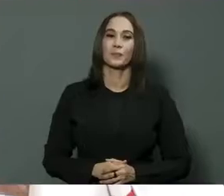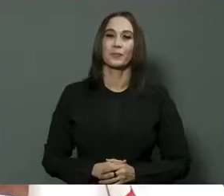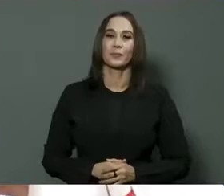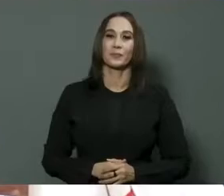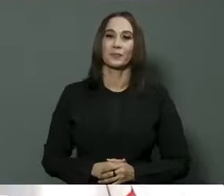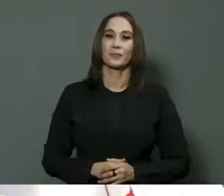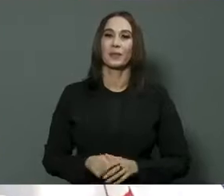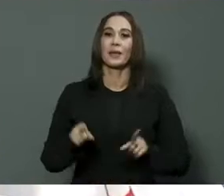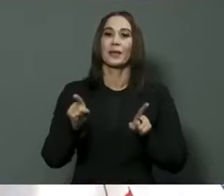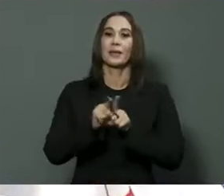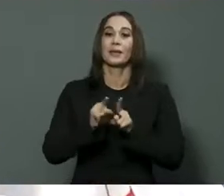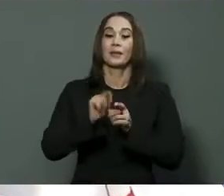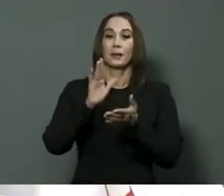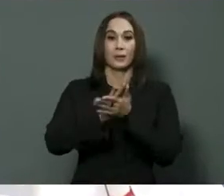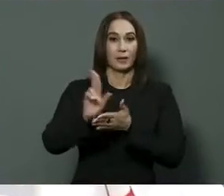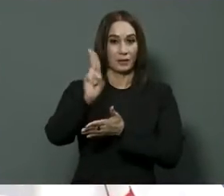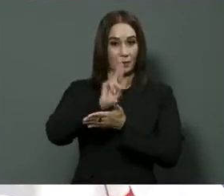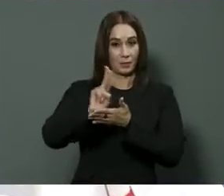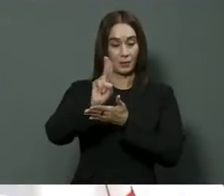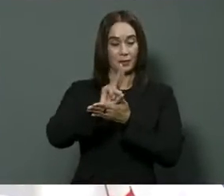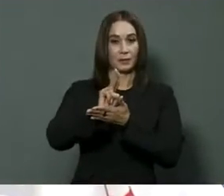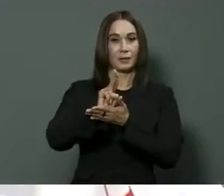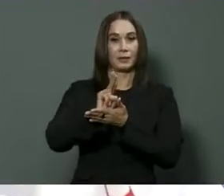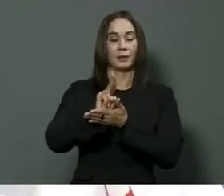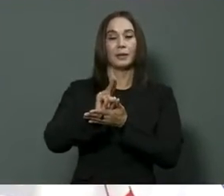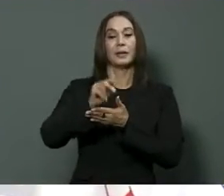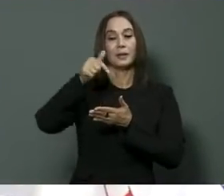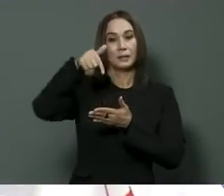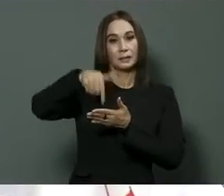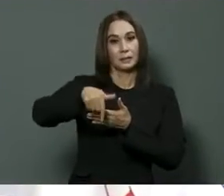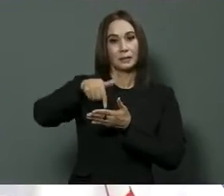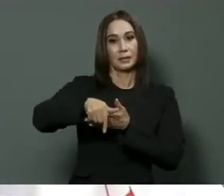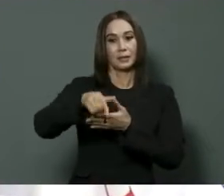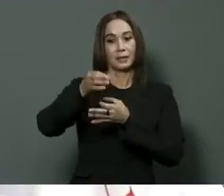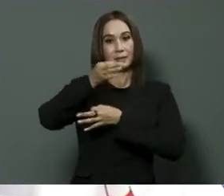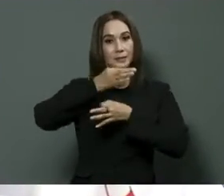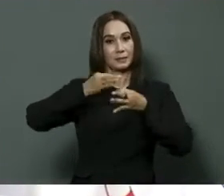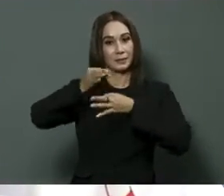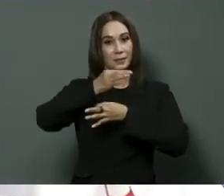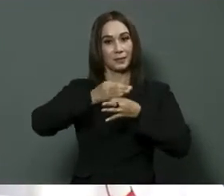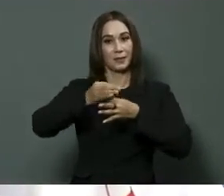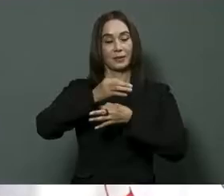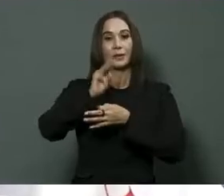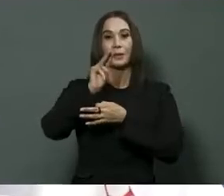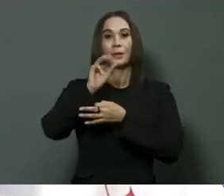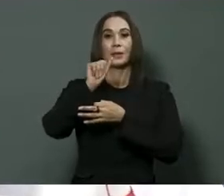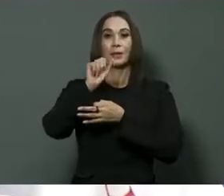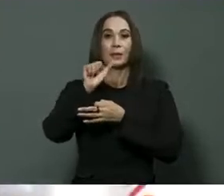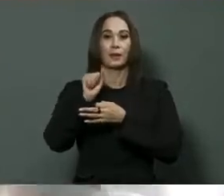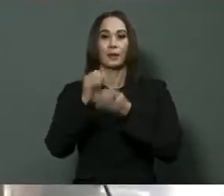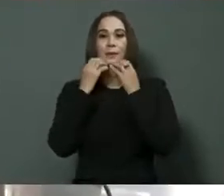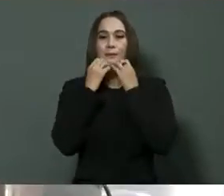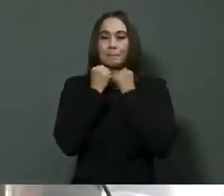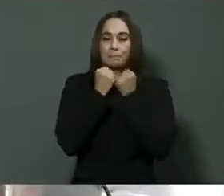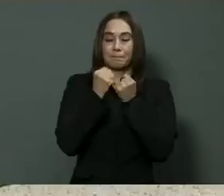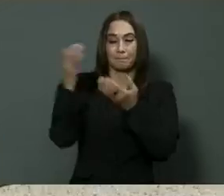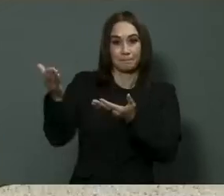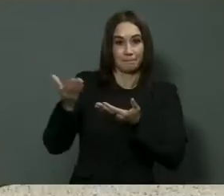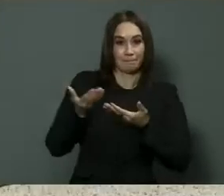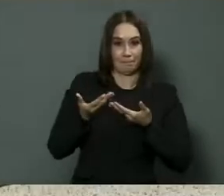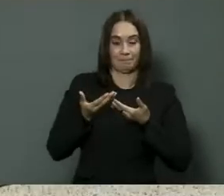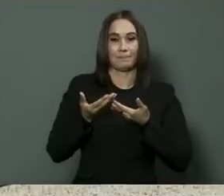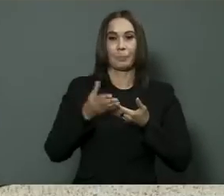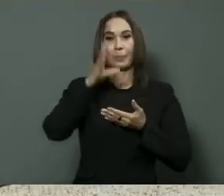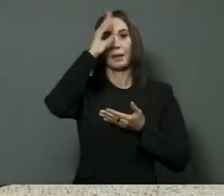Estamos en la Universidad Autónoma de Santo Domingo, recinto San Francisco, que tan cálidamente nos han recibido